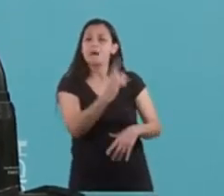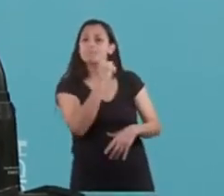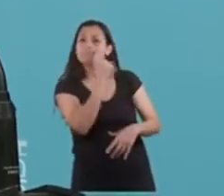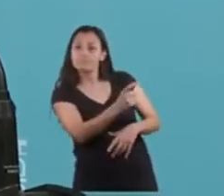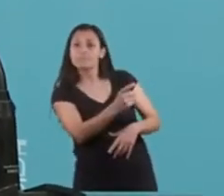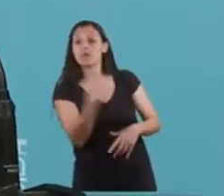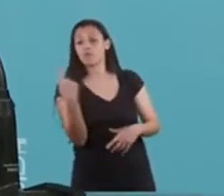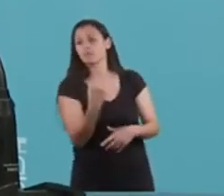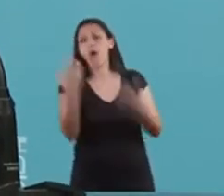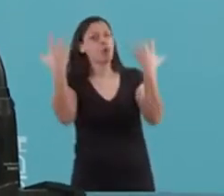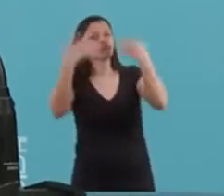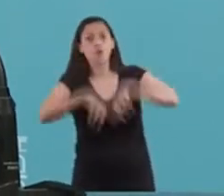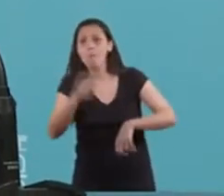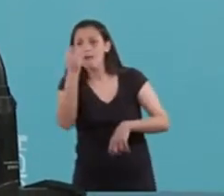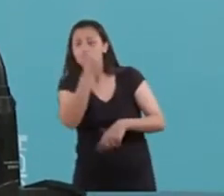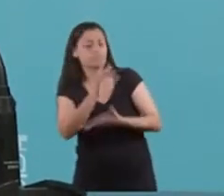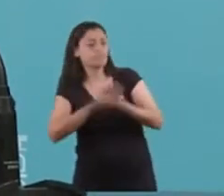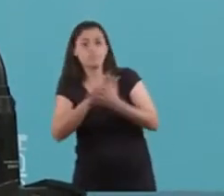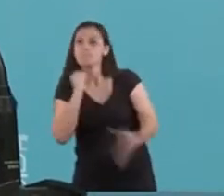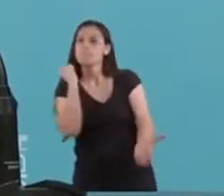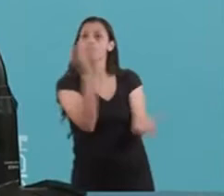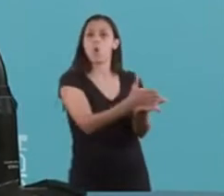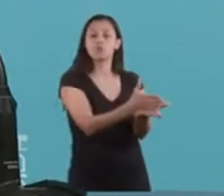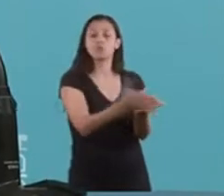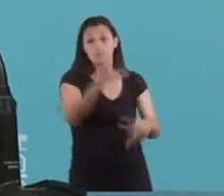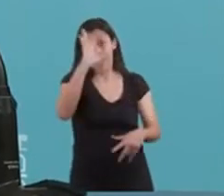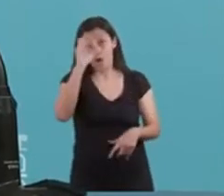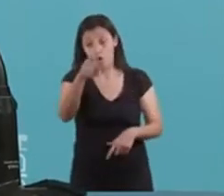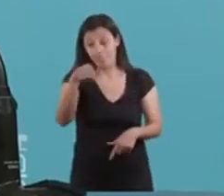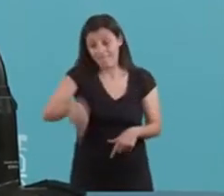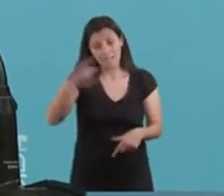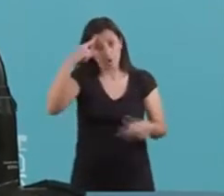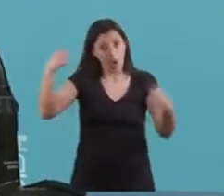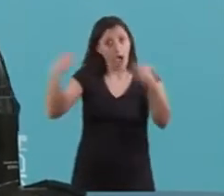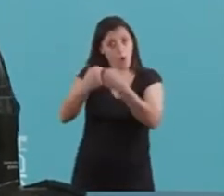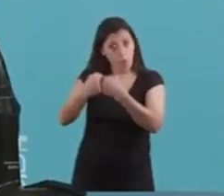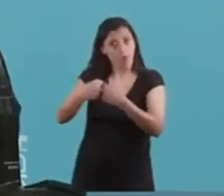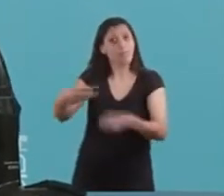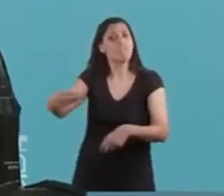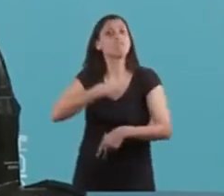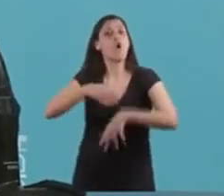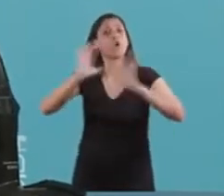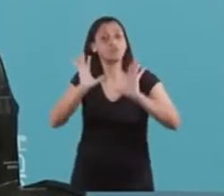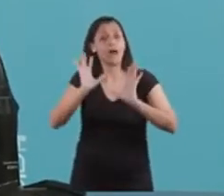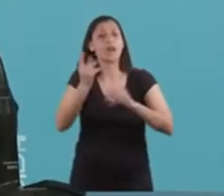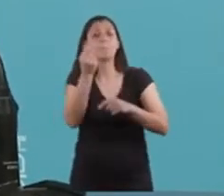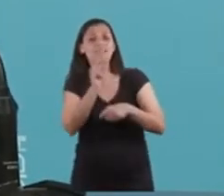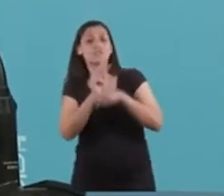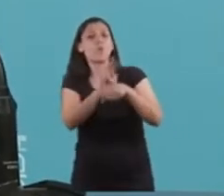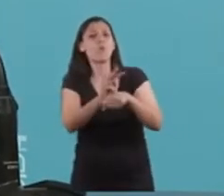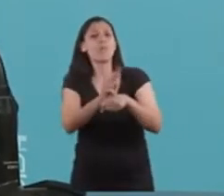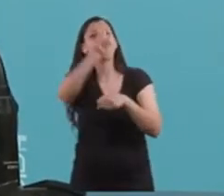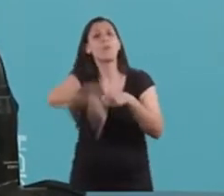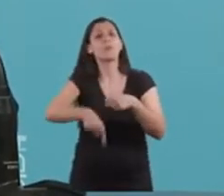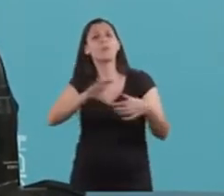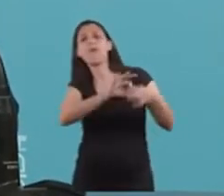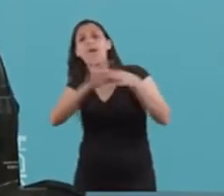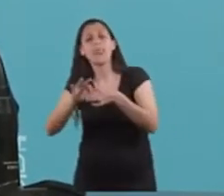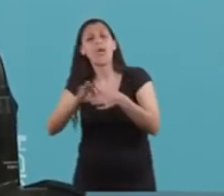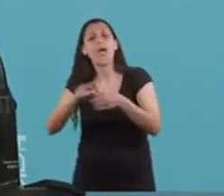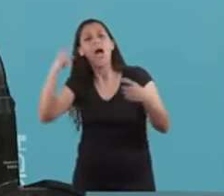estado tiene que aplicar la multa porque acuérdense que esto es un acuerdo voluntario en precios cuidados es un acuerdo